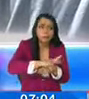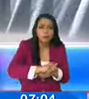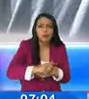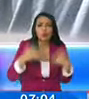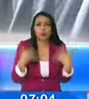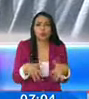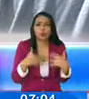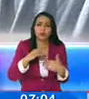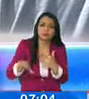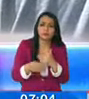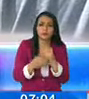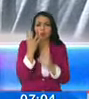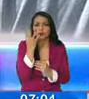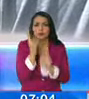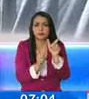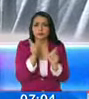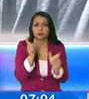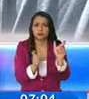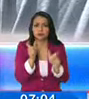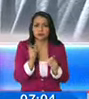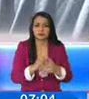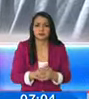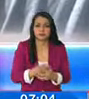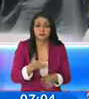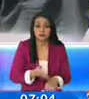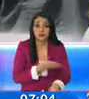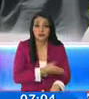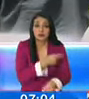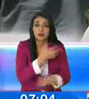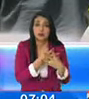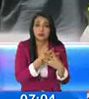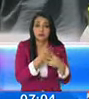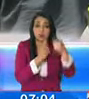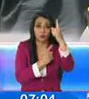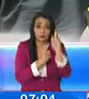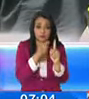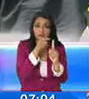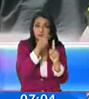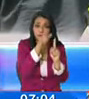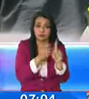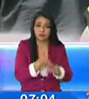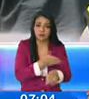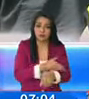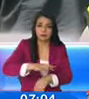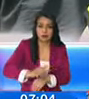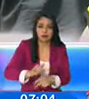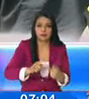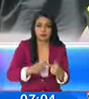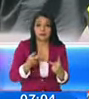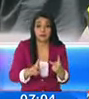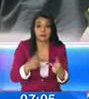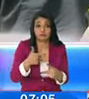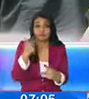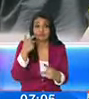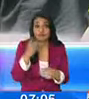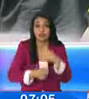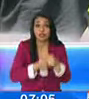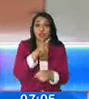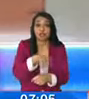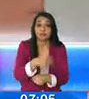se sumó un cuarto sujeto. Uno de ellos posee antecedentes por robo calificado y asesinato en el año